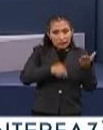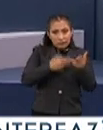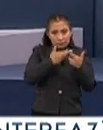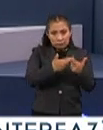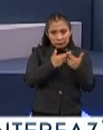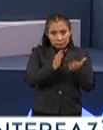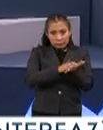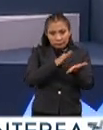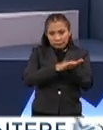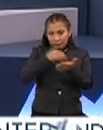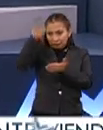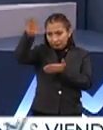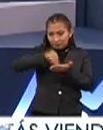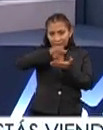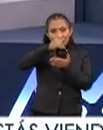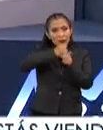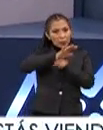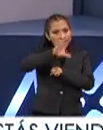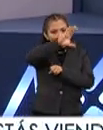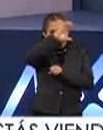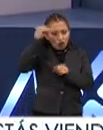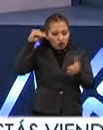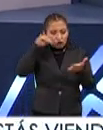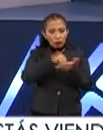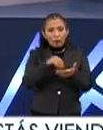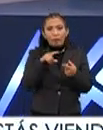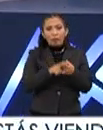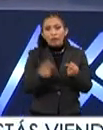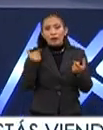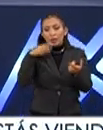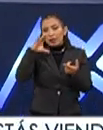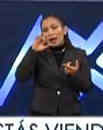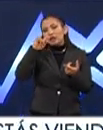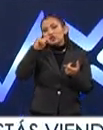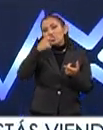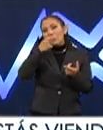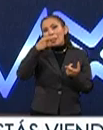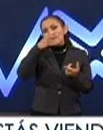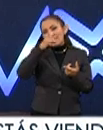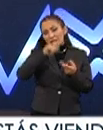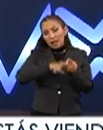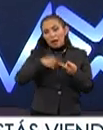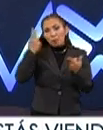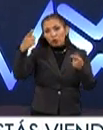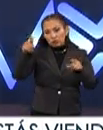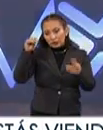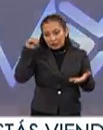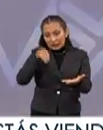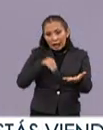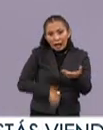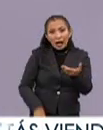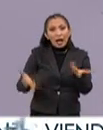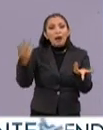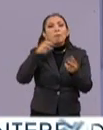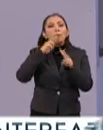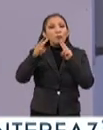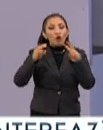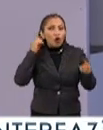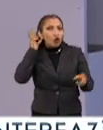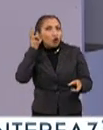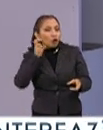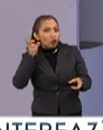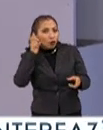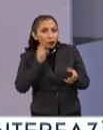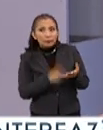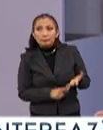acervos documentales, información fotográfica, cartográfica, música, voces,